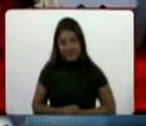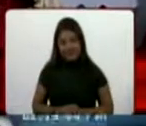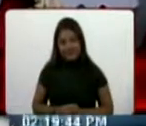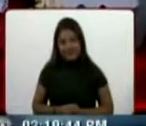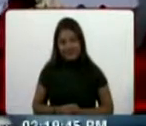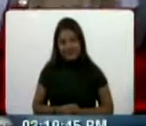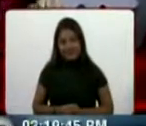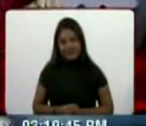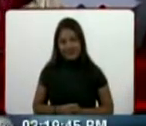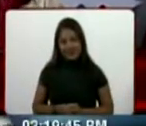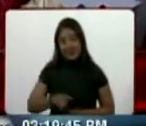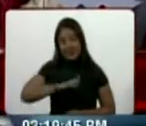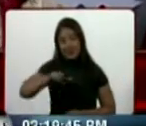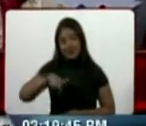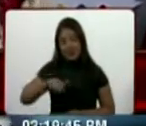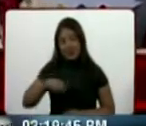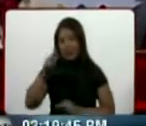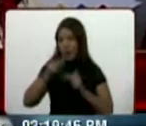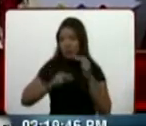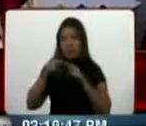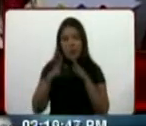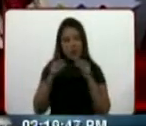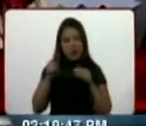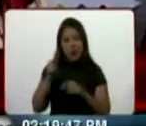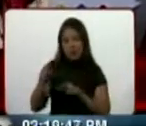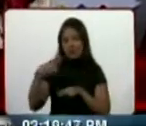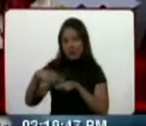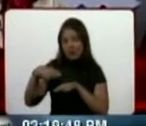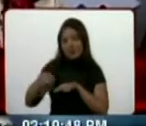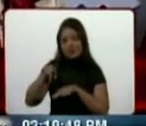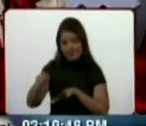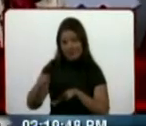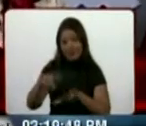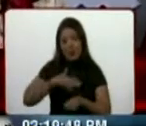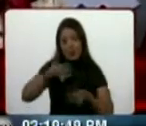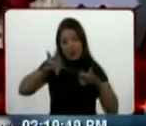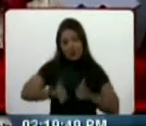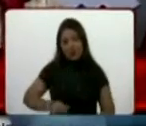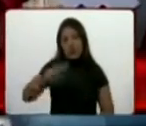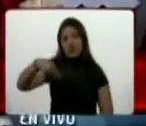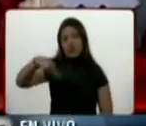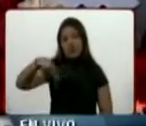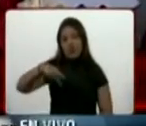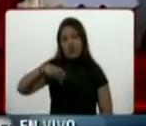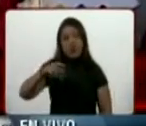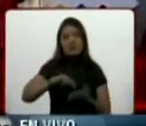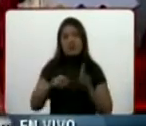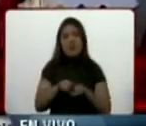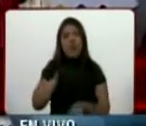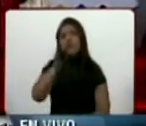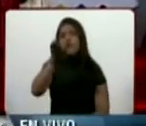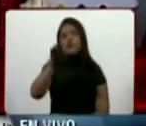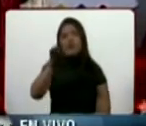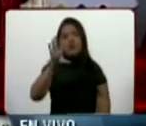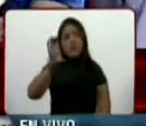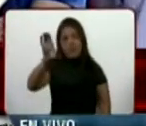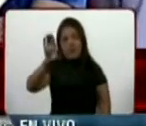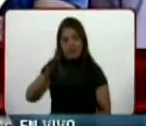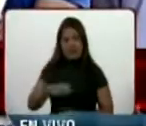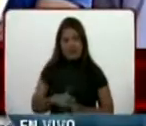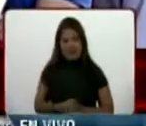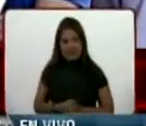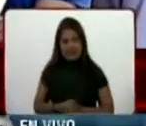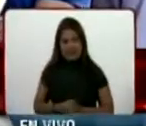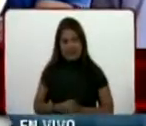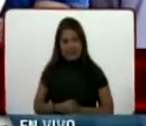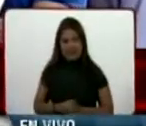Por ellos nosotros hacemos todo, realmente. Por ellos, por nuestros hijos, nuestros nietos. Ellos son el futuro y ellos son la patria.